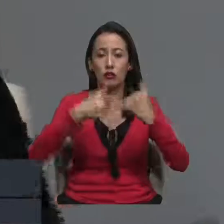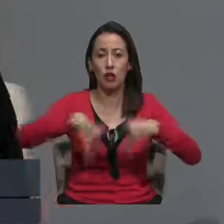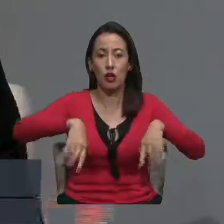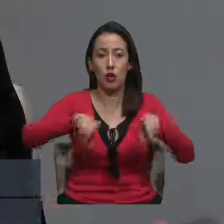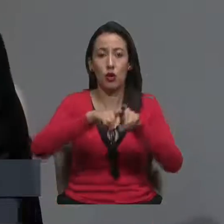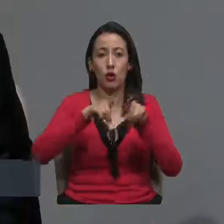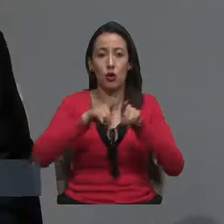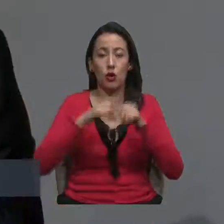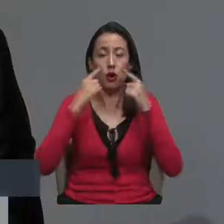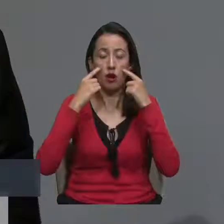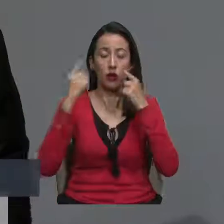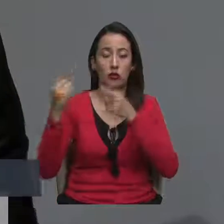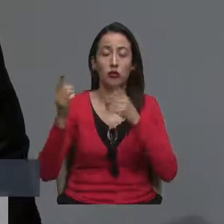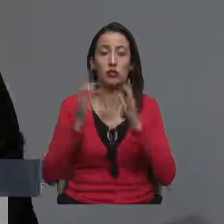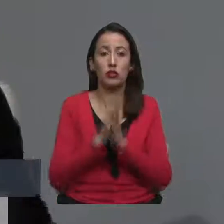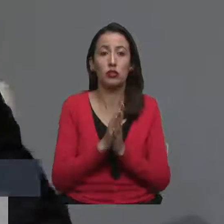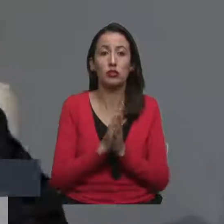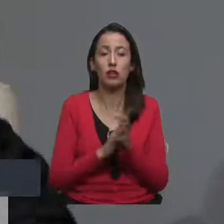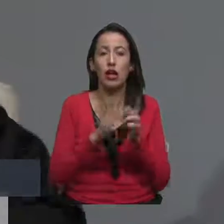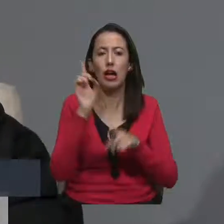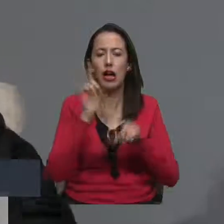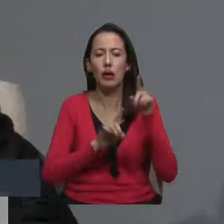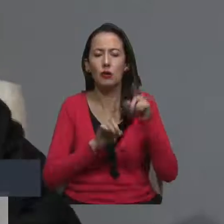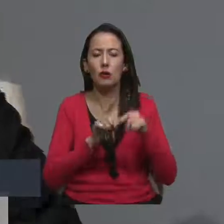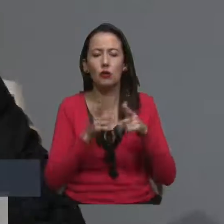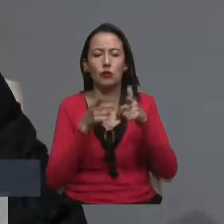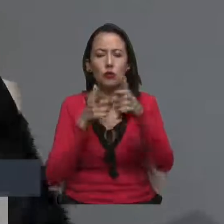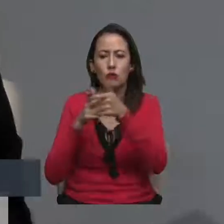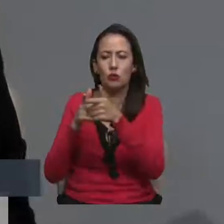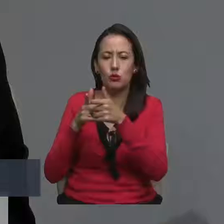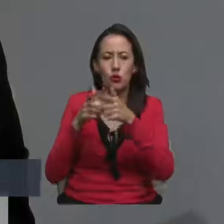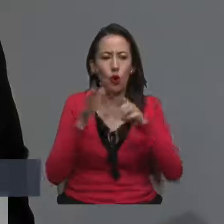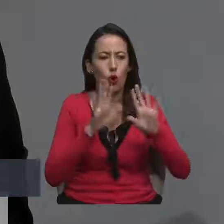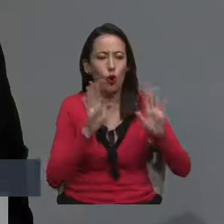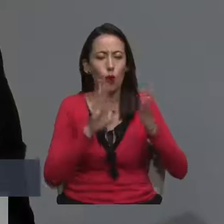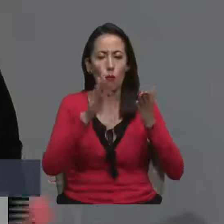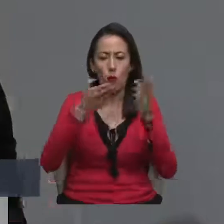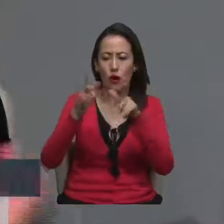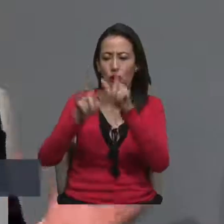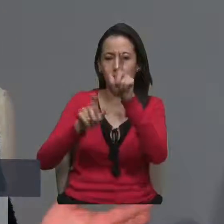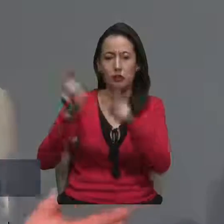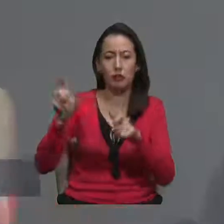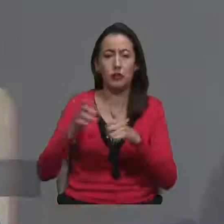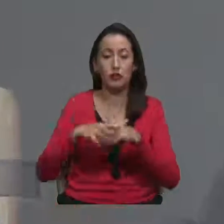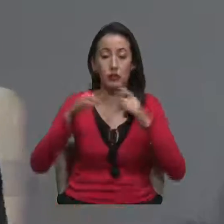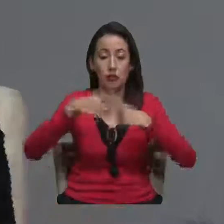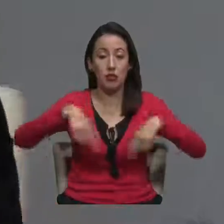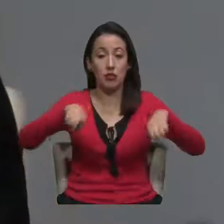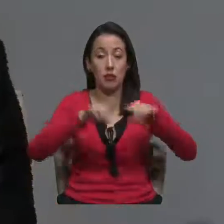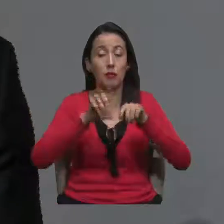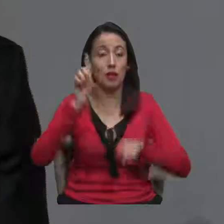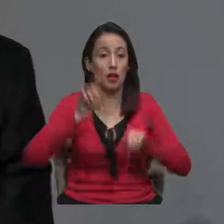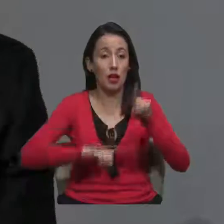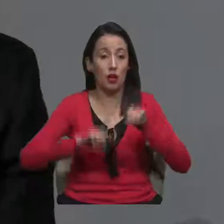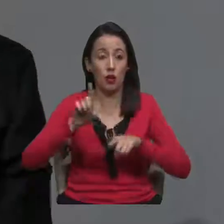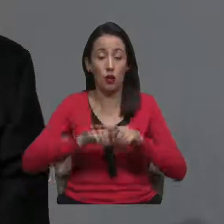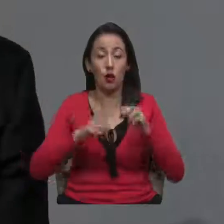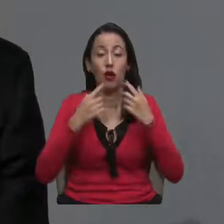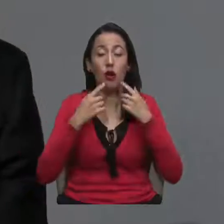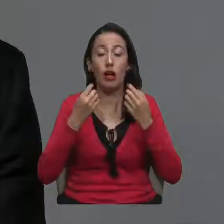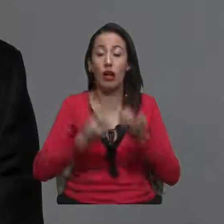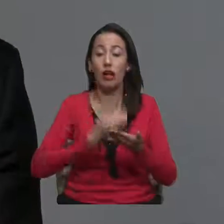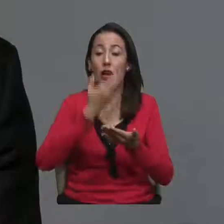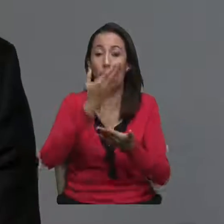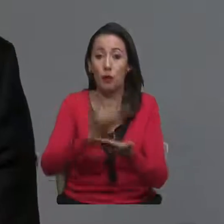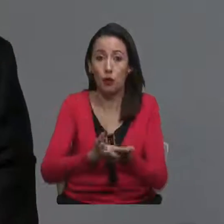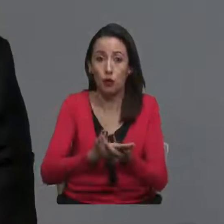también por delitos homicidios y ese es un tema que preocupa y frente a ello también hay sectores que han planteado la posibilidad